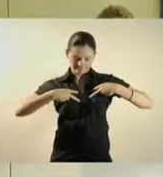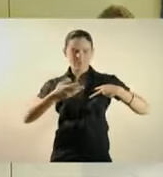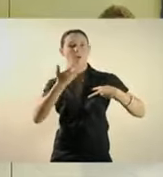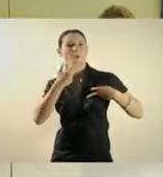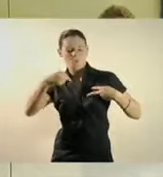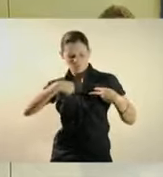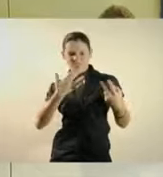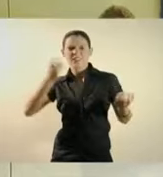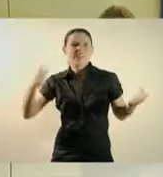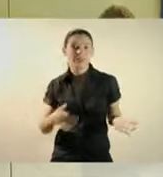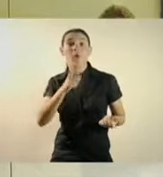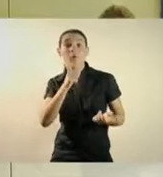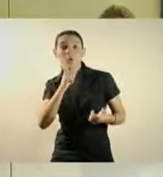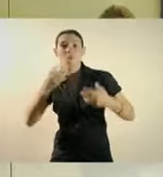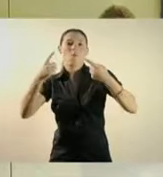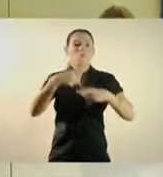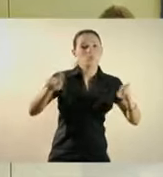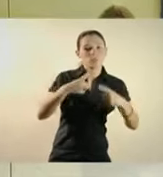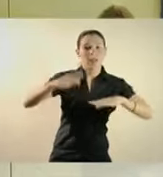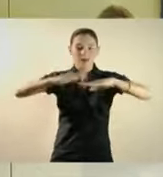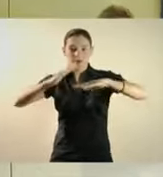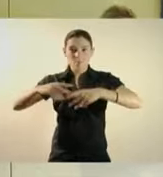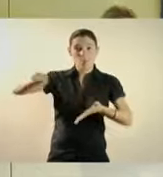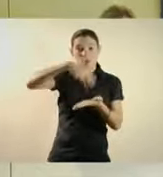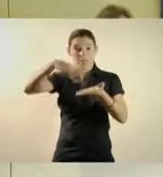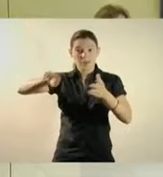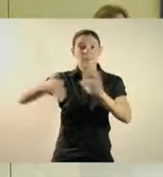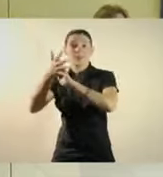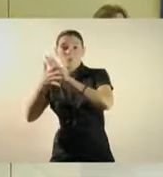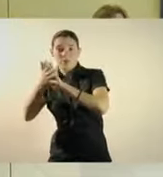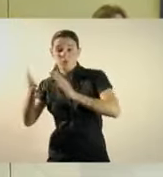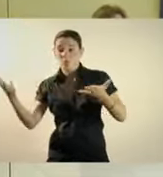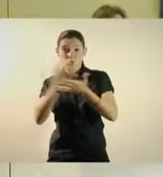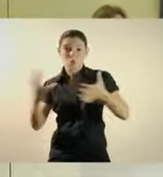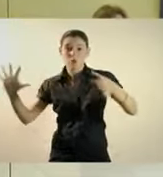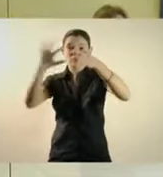gracias a la música, el ritmo, la danza y la lengua de signos, por supuesto.